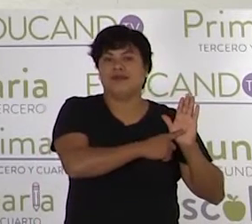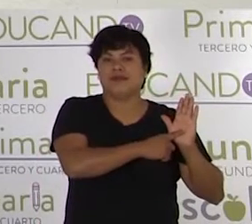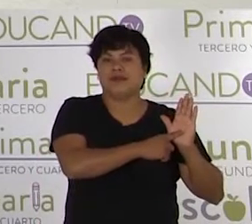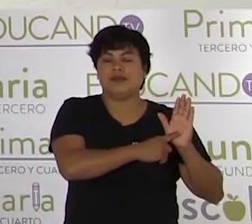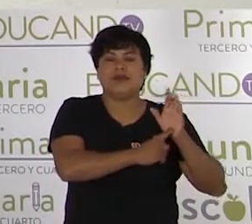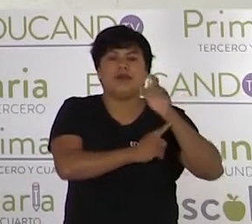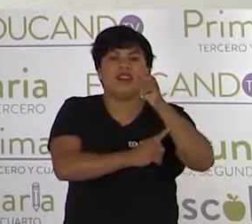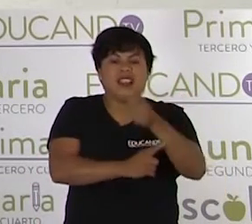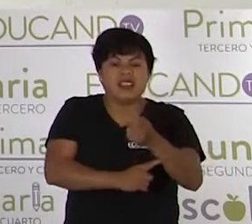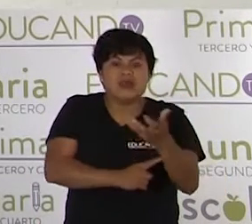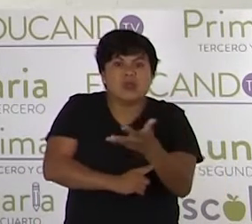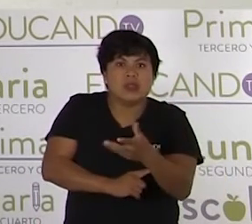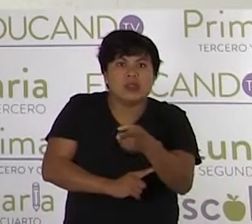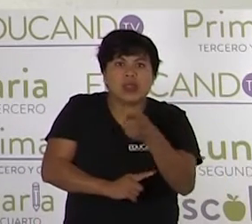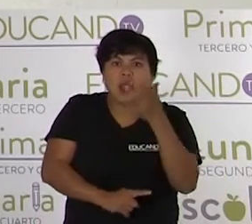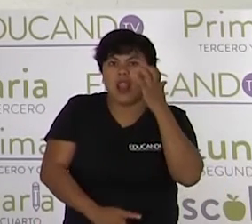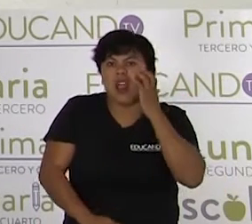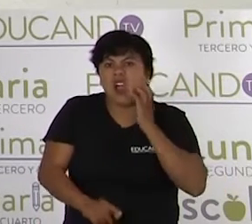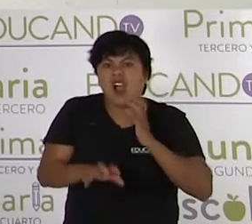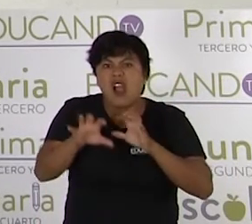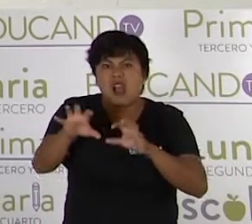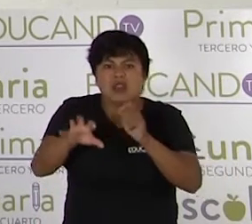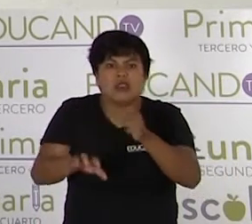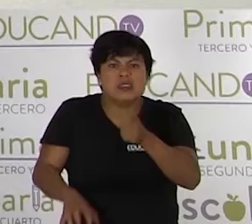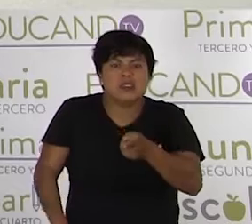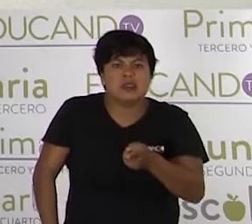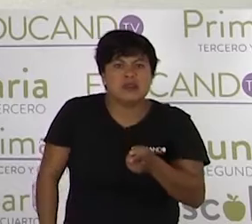¿Qué está haciendo el león?